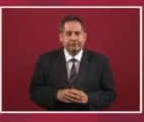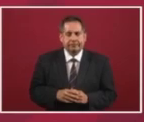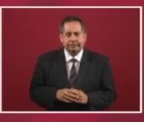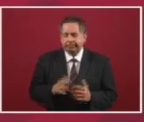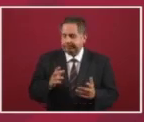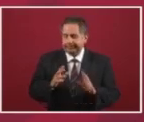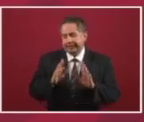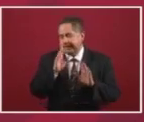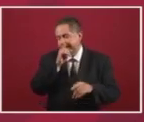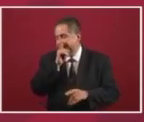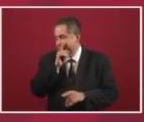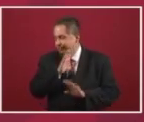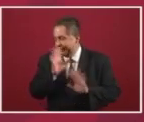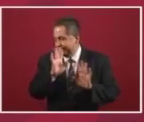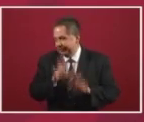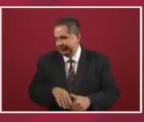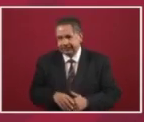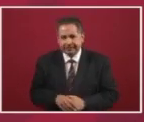bueno,